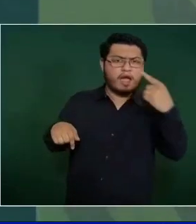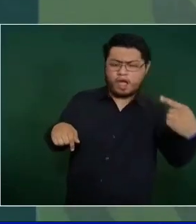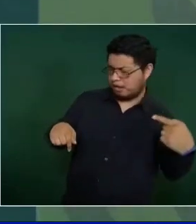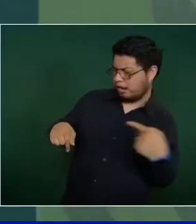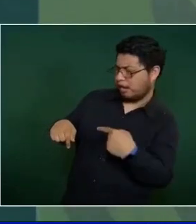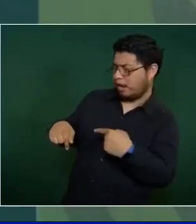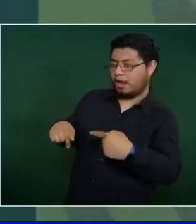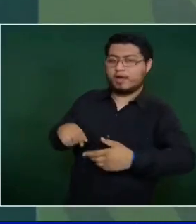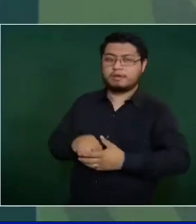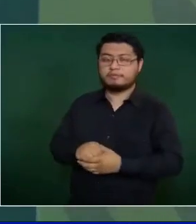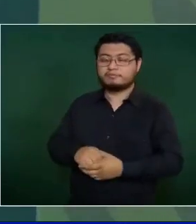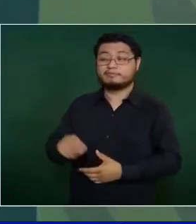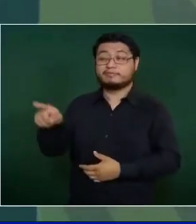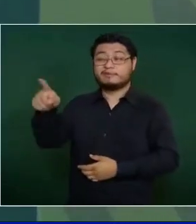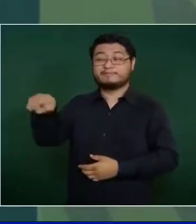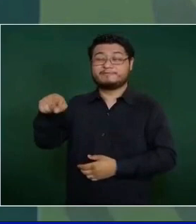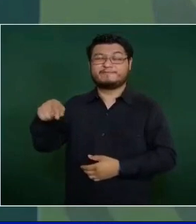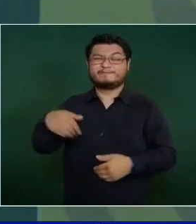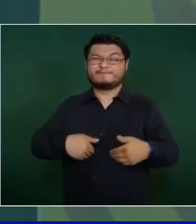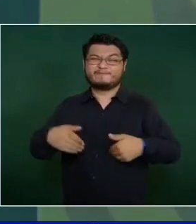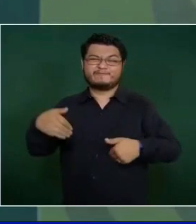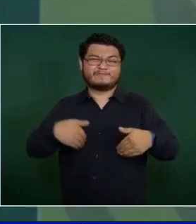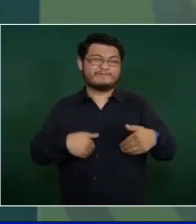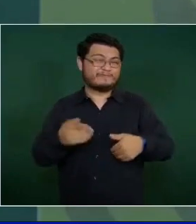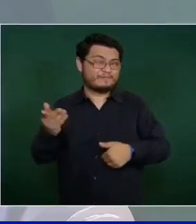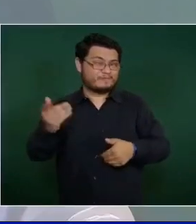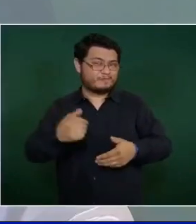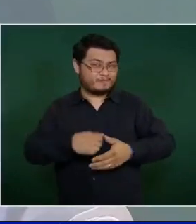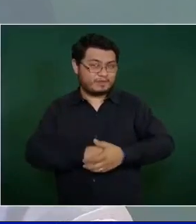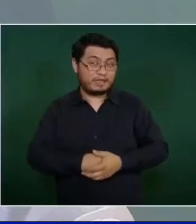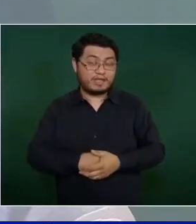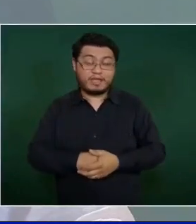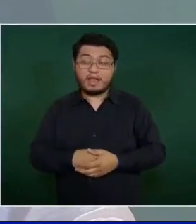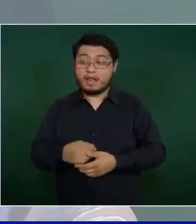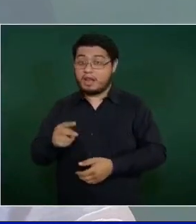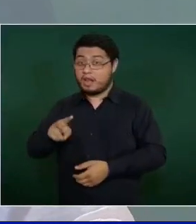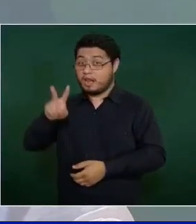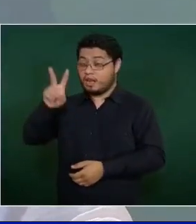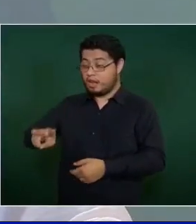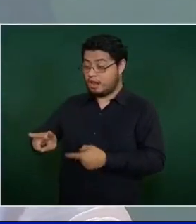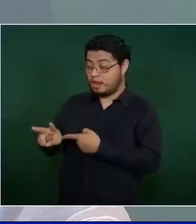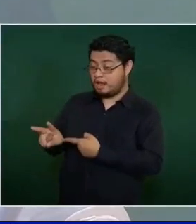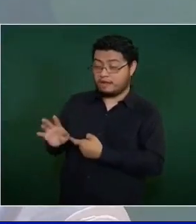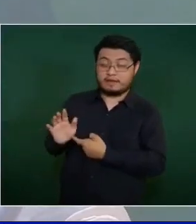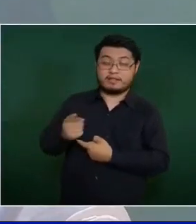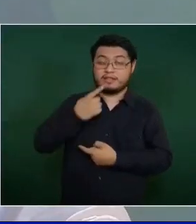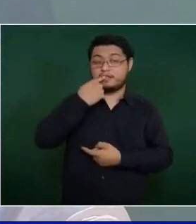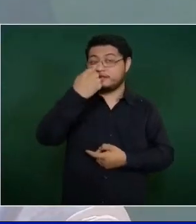Les molesta mucho decir que hay racismo,